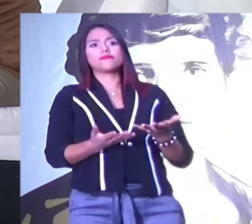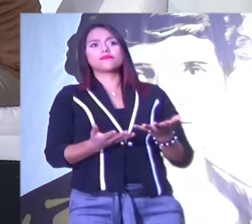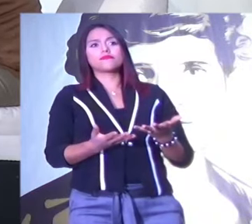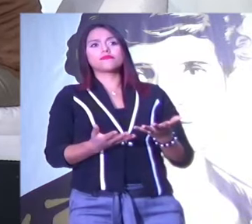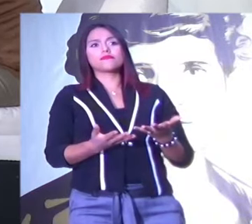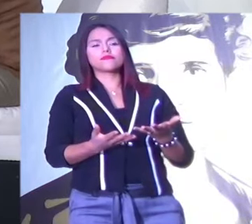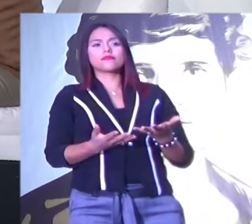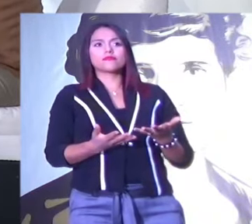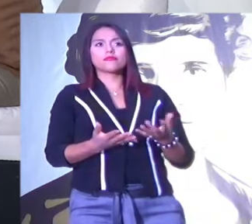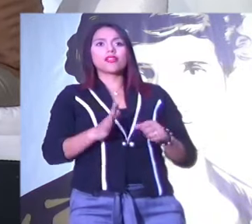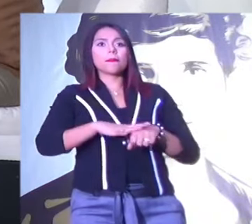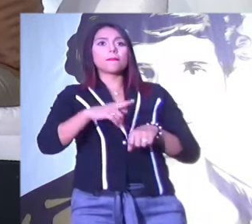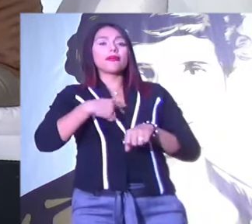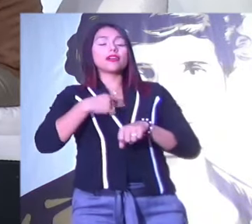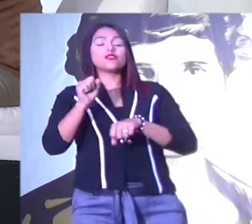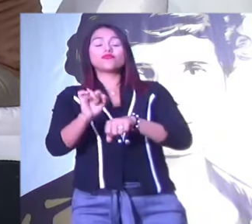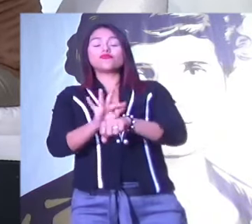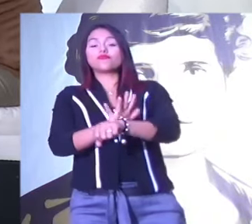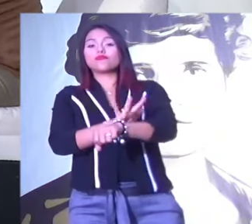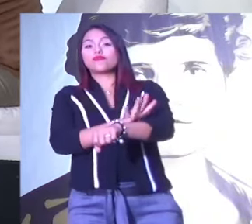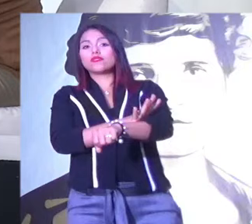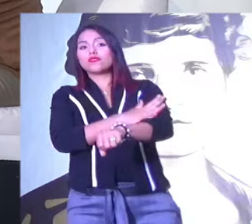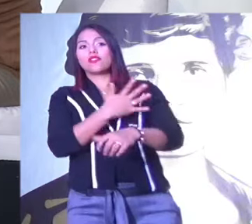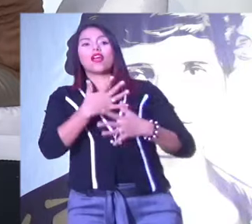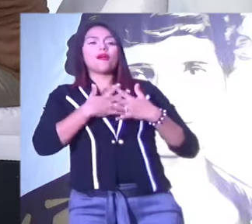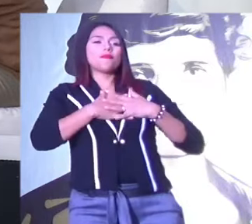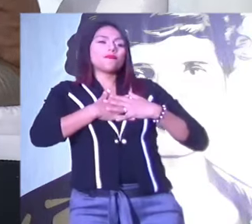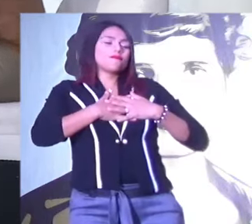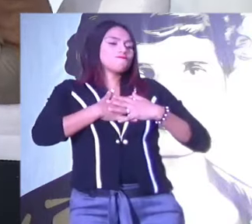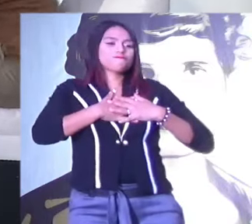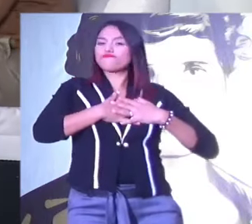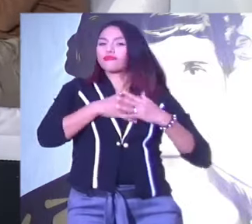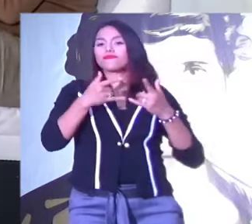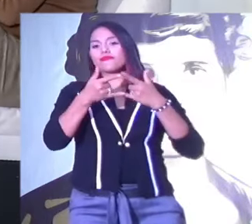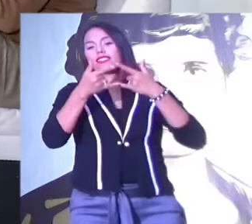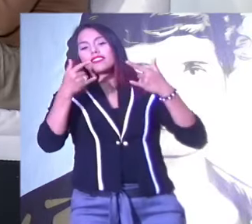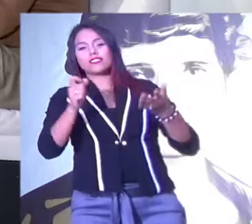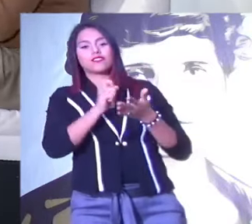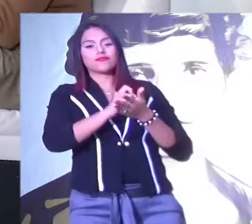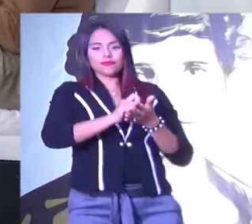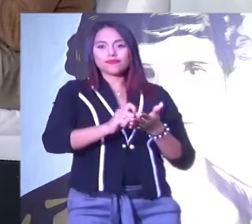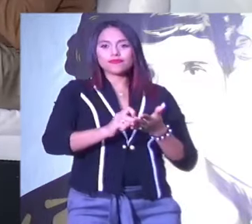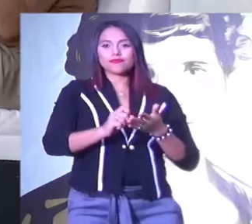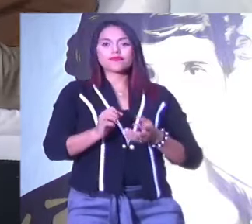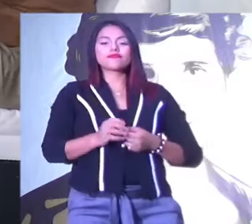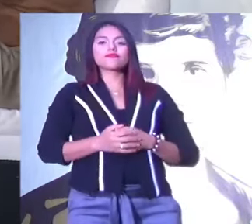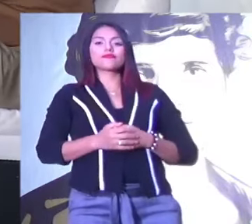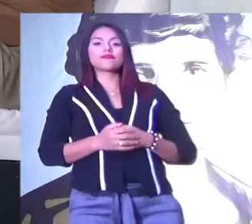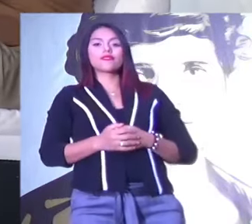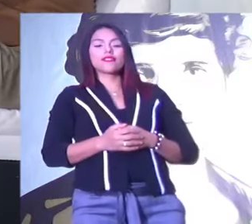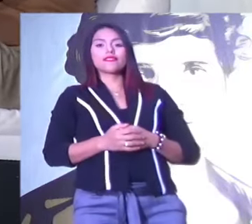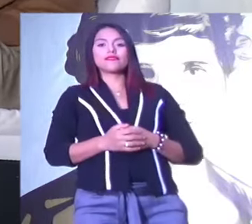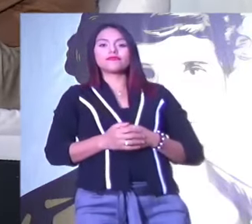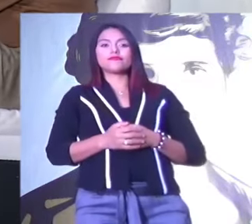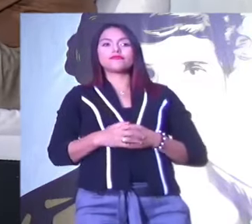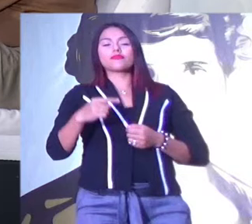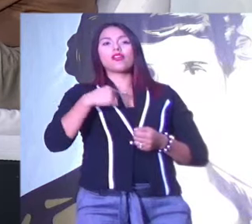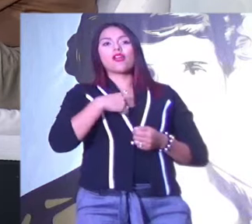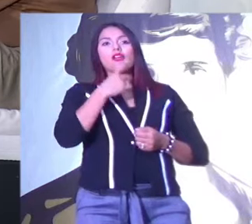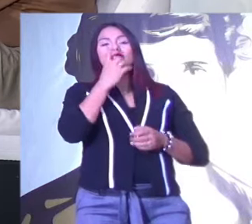digamos, lo que más me emociona, lo que más me da gusto, mi pasión es escribir historias, ¿no? Y finalmente dije,